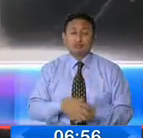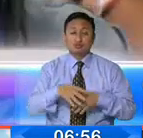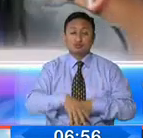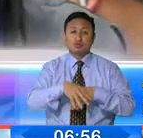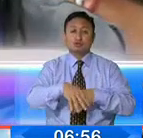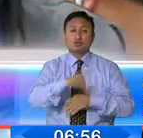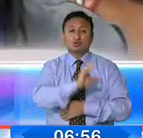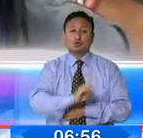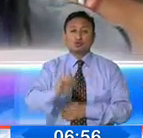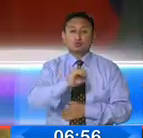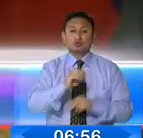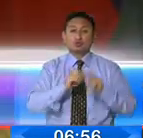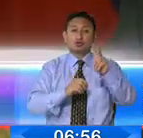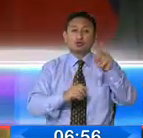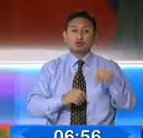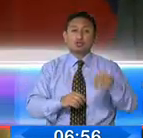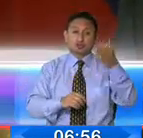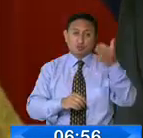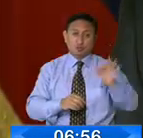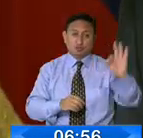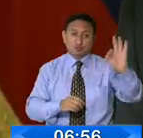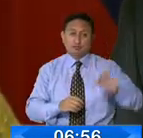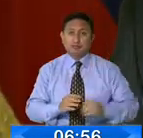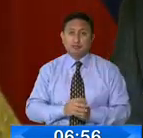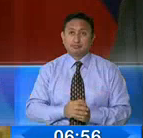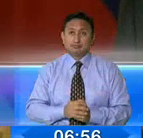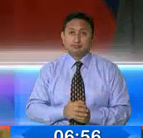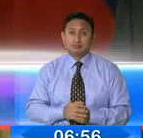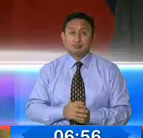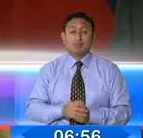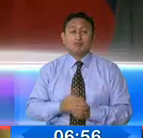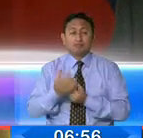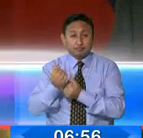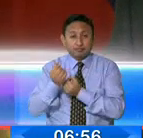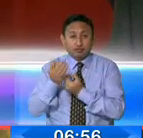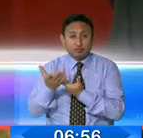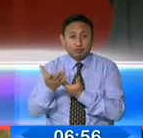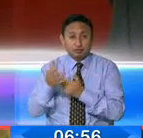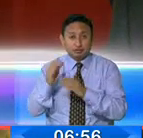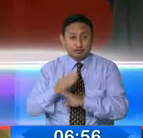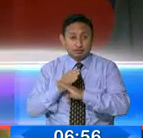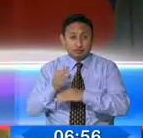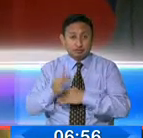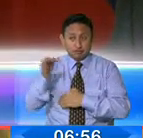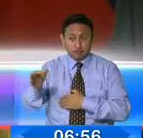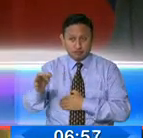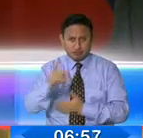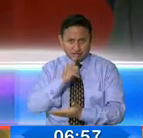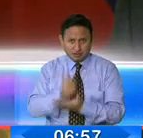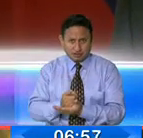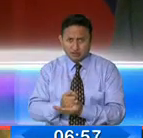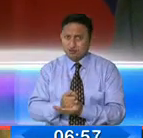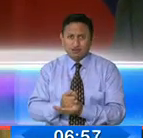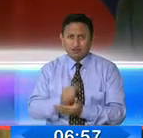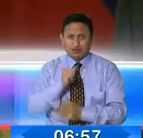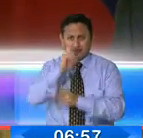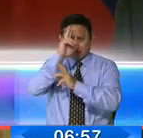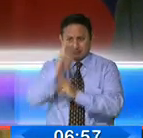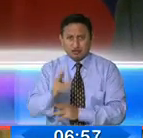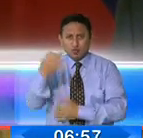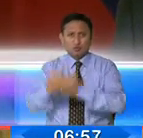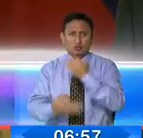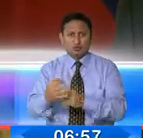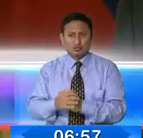de 2019. El informe del Defensor del Pueblo falta, sin duda alguna, a la verdad. Falta a la justicia.